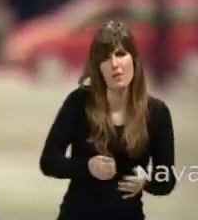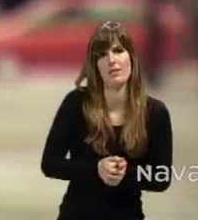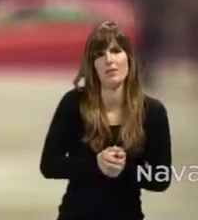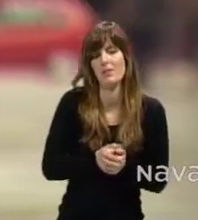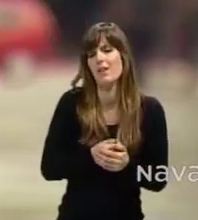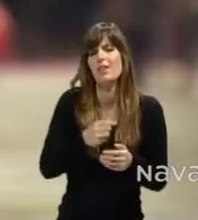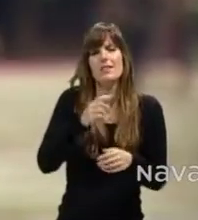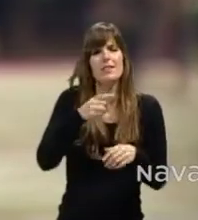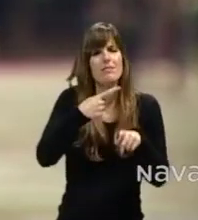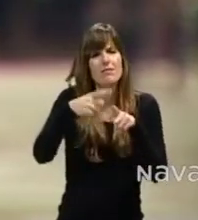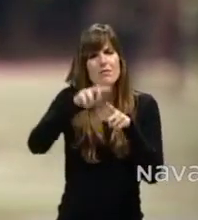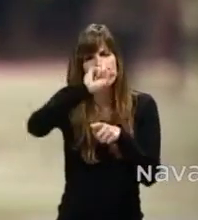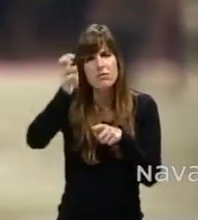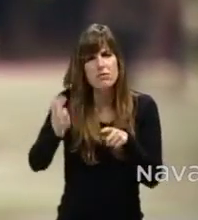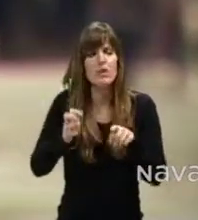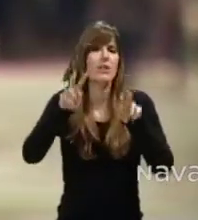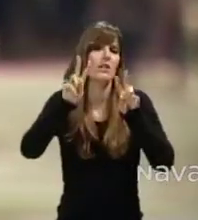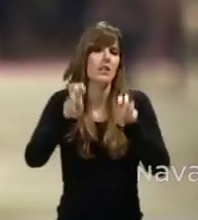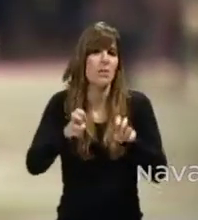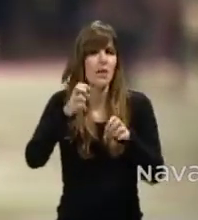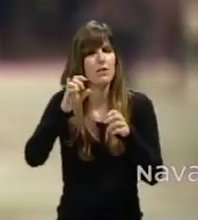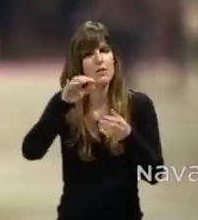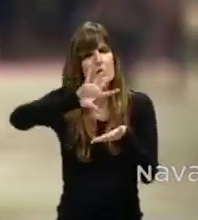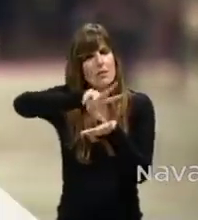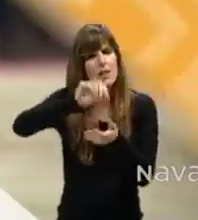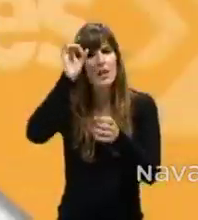vender todo aquello que tenga que ver con la repostería creativa.